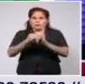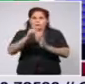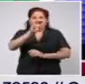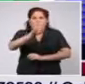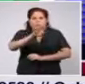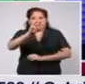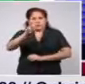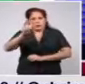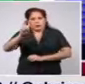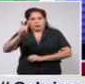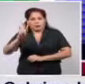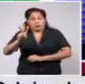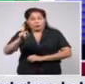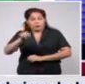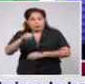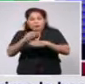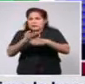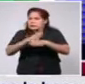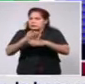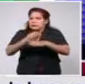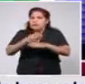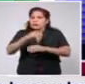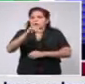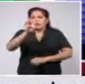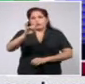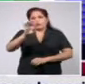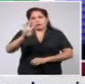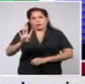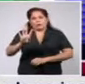64.432, represente el